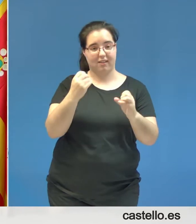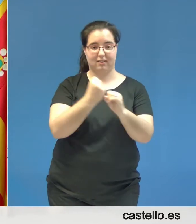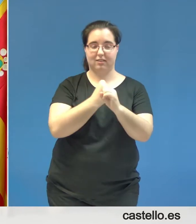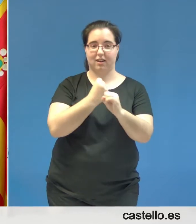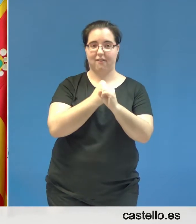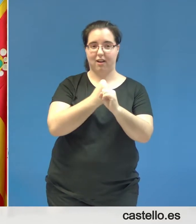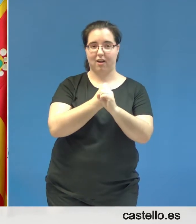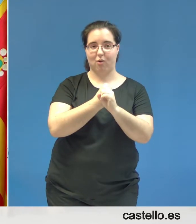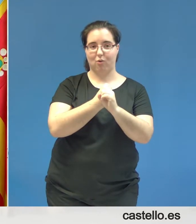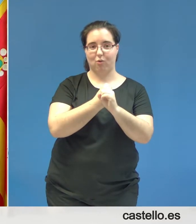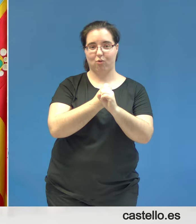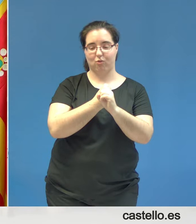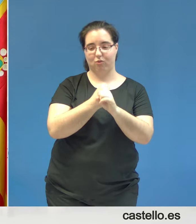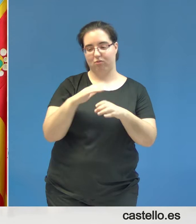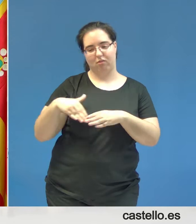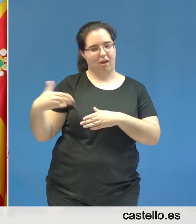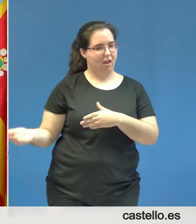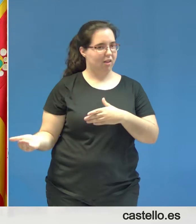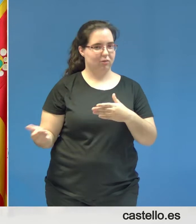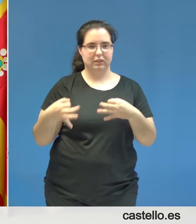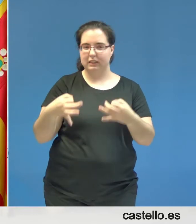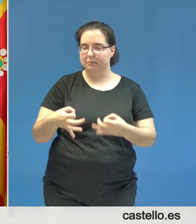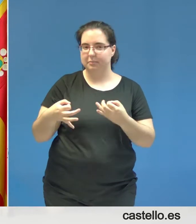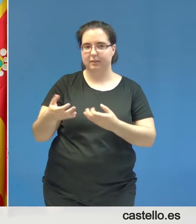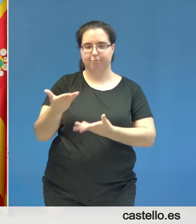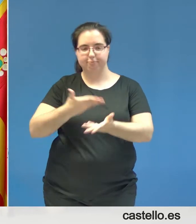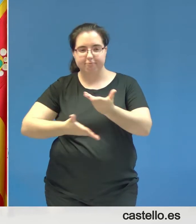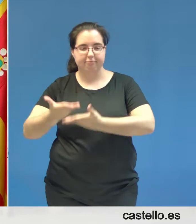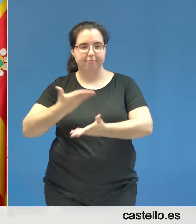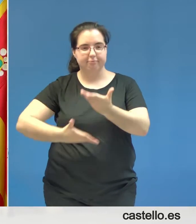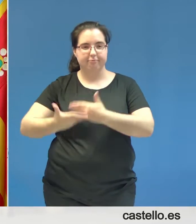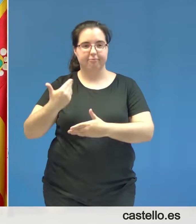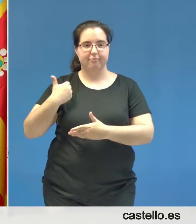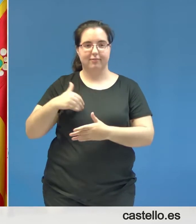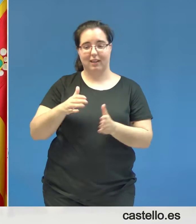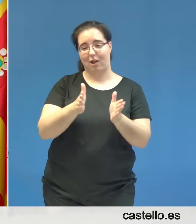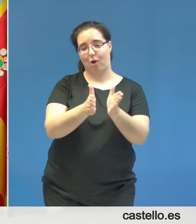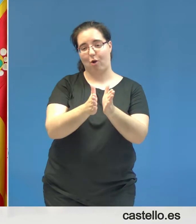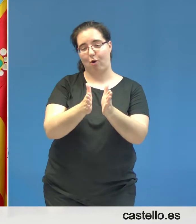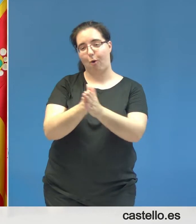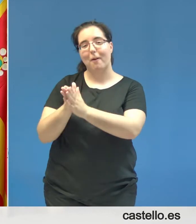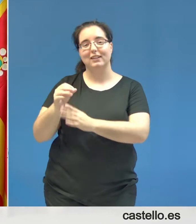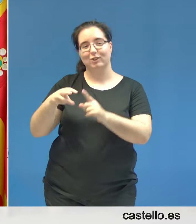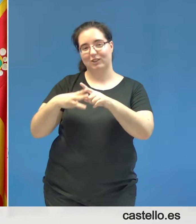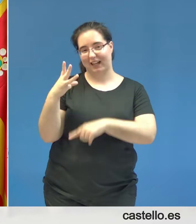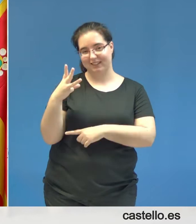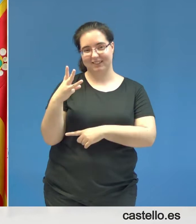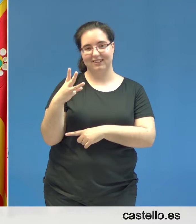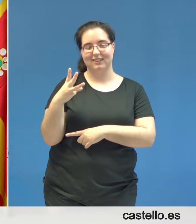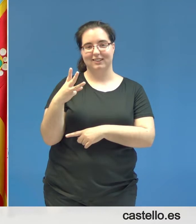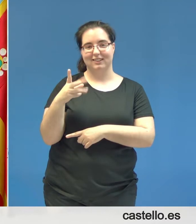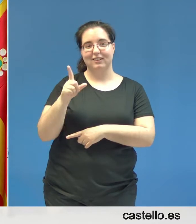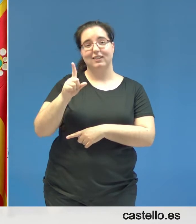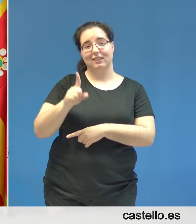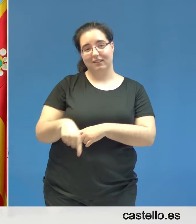realizado codo con codo todos los días de esta legislatura mis tres compañeros, y a los que